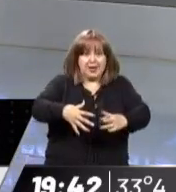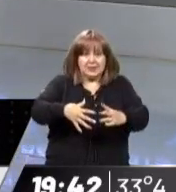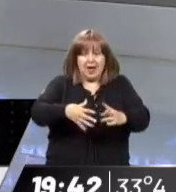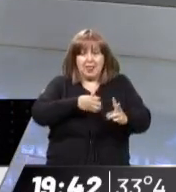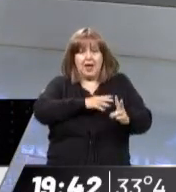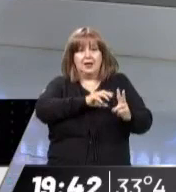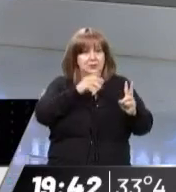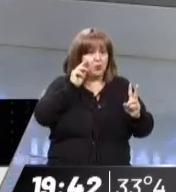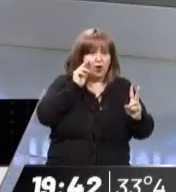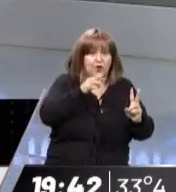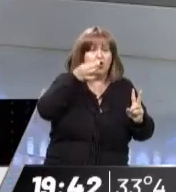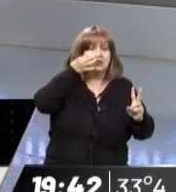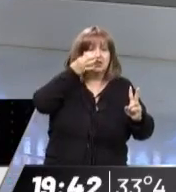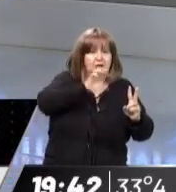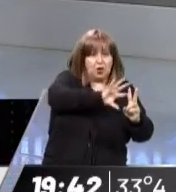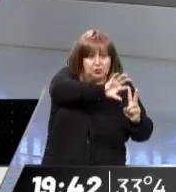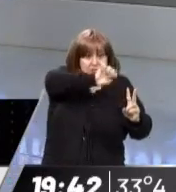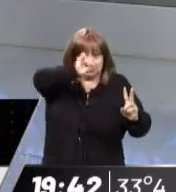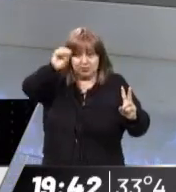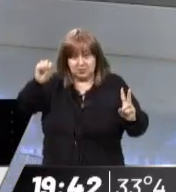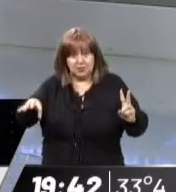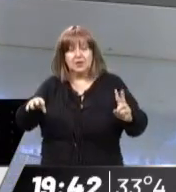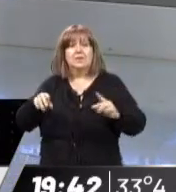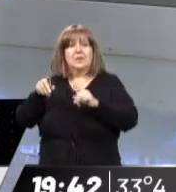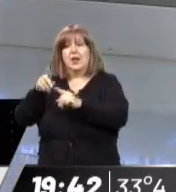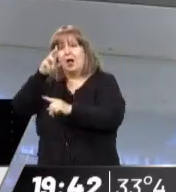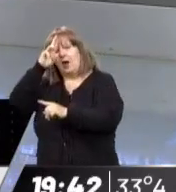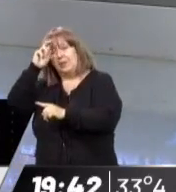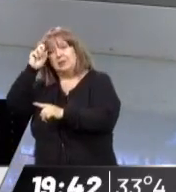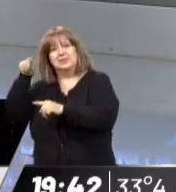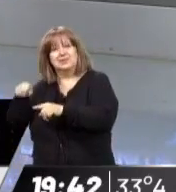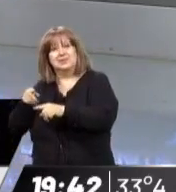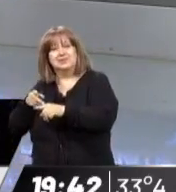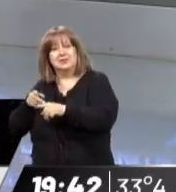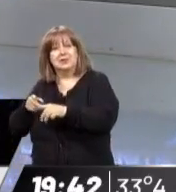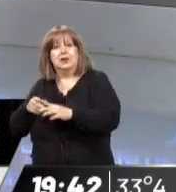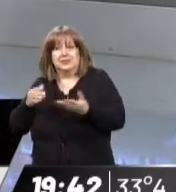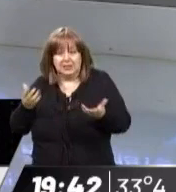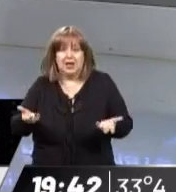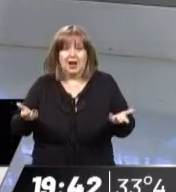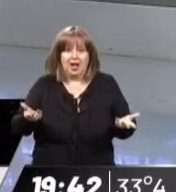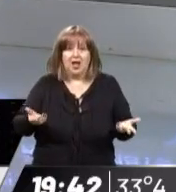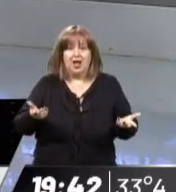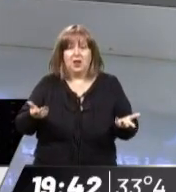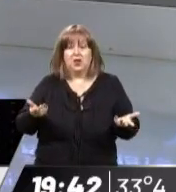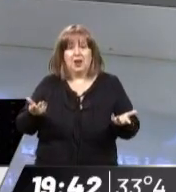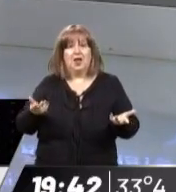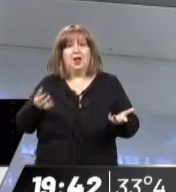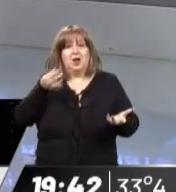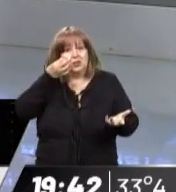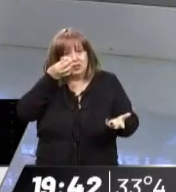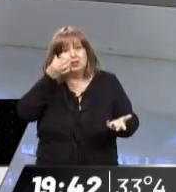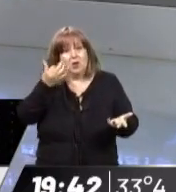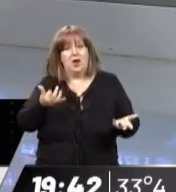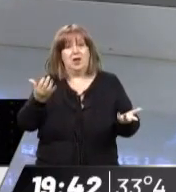marzo o abril para dar a luz. Digo, ¿hay testigos que estuvieron con ellos que hablan? Hay testigos, hay sobrevivientes de esos lugares. Claro, sí,